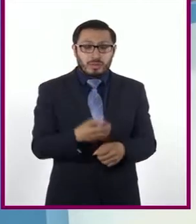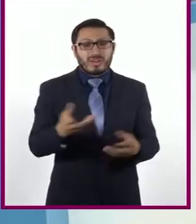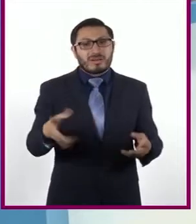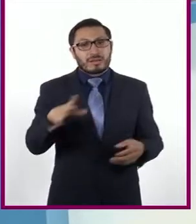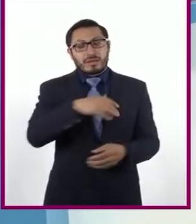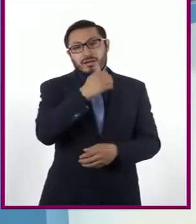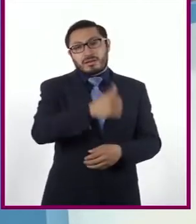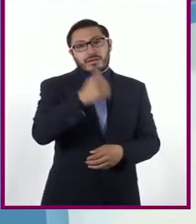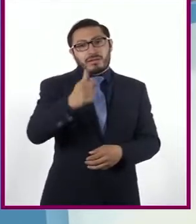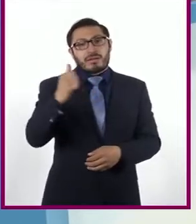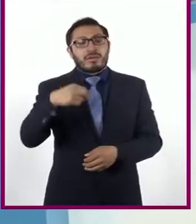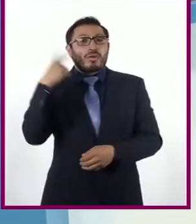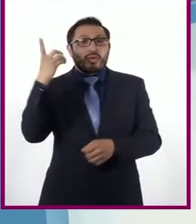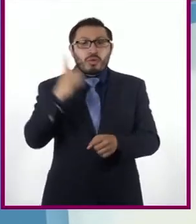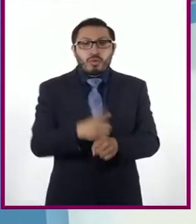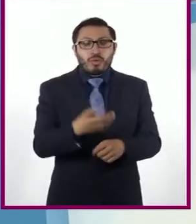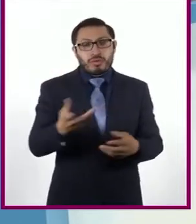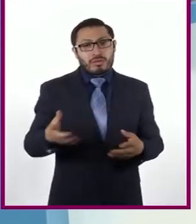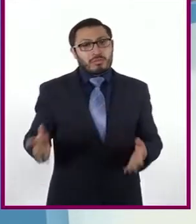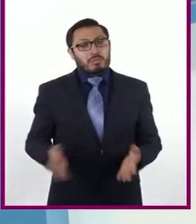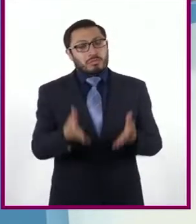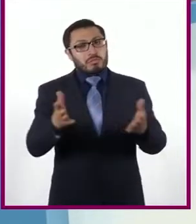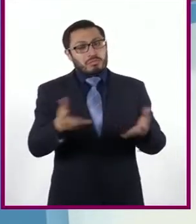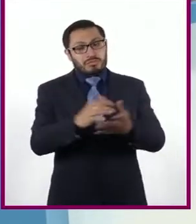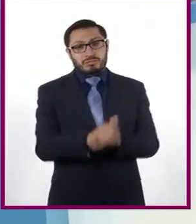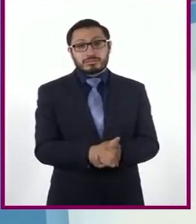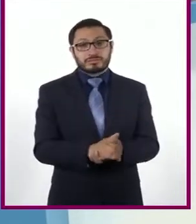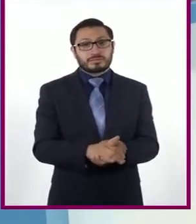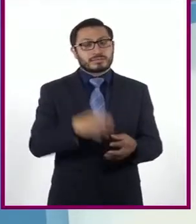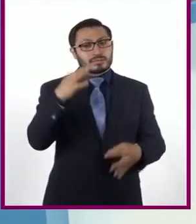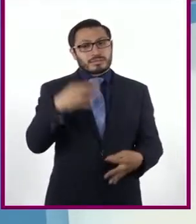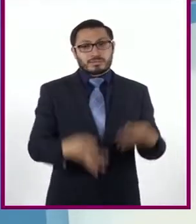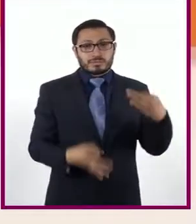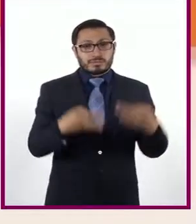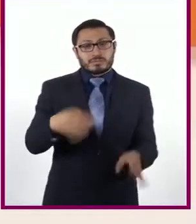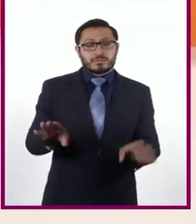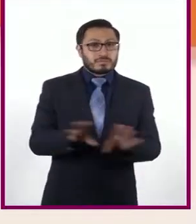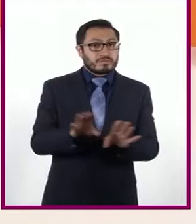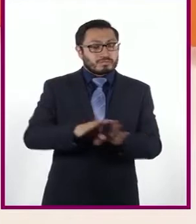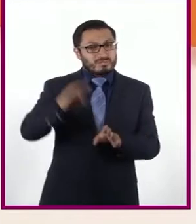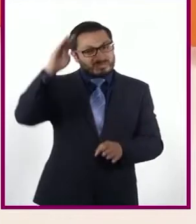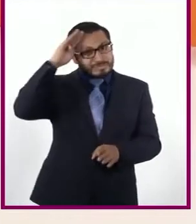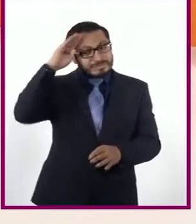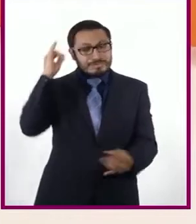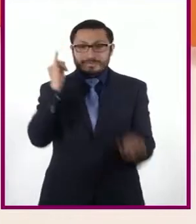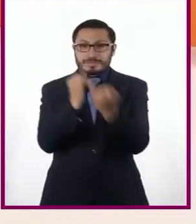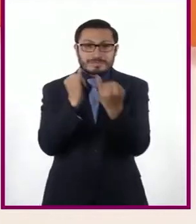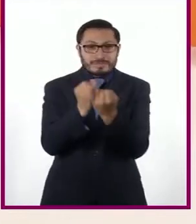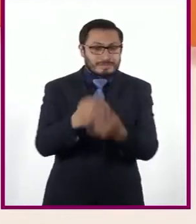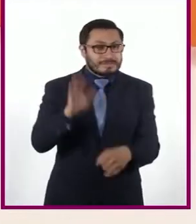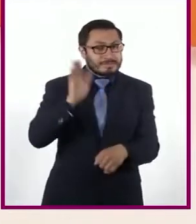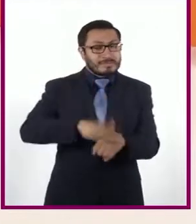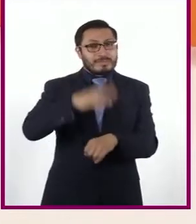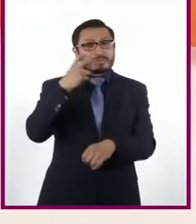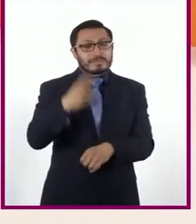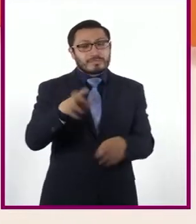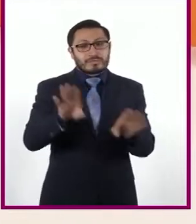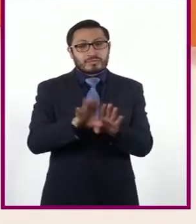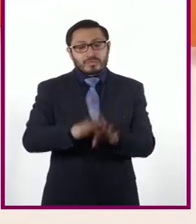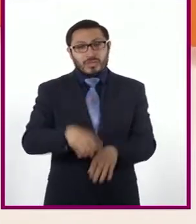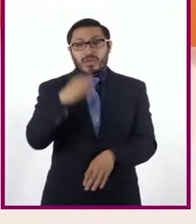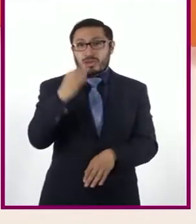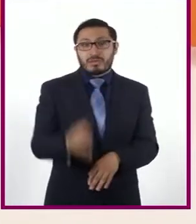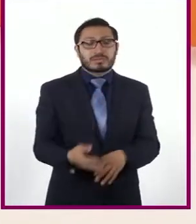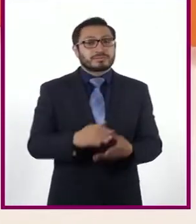cada uno a la voluntad de aquel y sus juicios a su juicio. Esto esto es algo más que consentimiento o